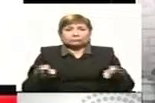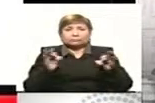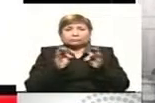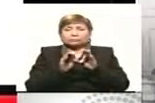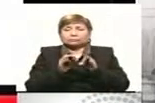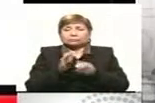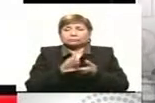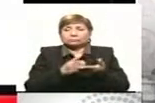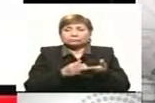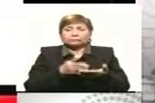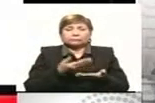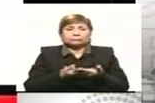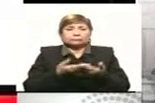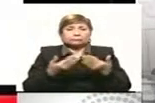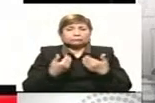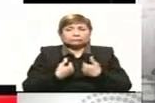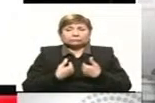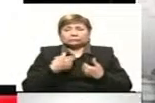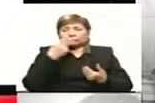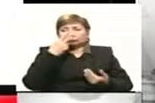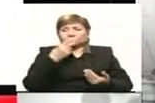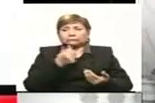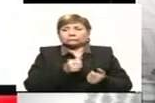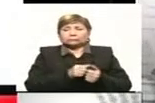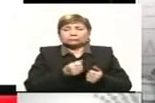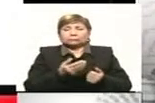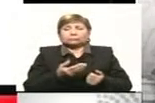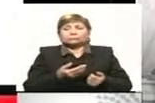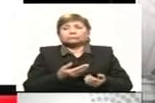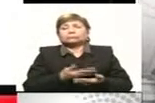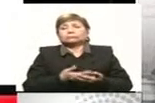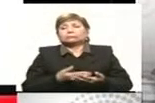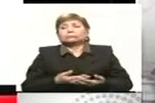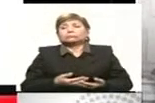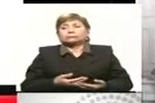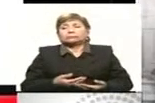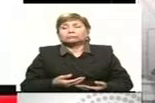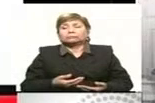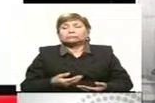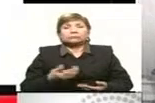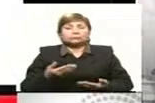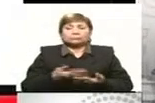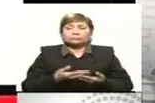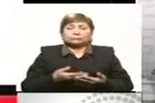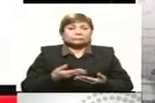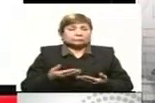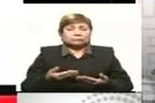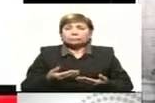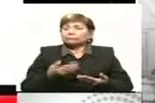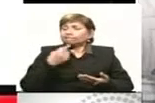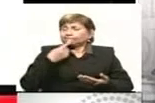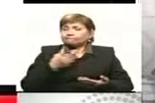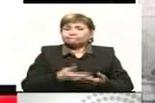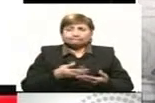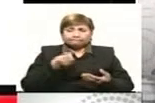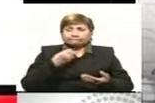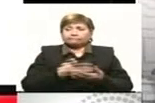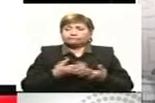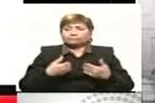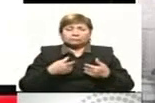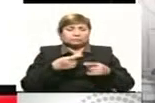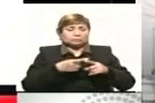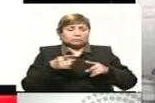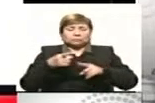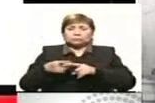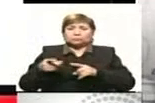pero parte del déficit tiene que ver con la calidad de la información que tenemos sobre esos predios, ¿no? Bueno, tenemos aquí otra